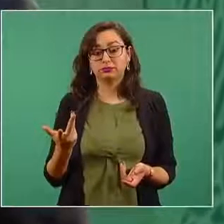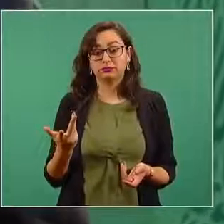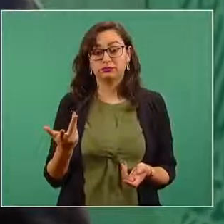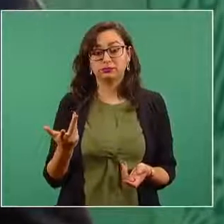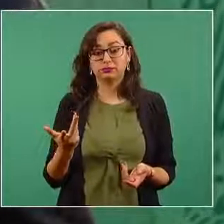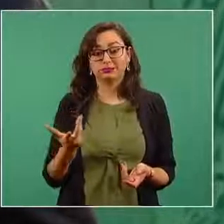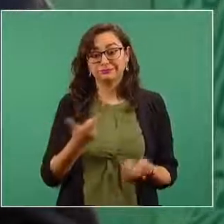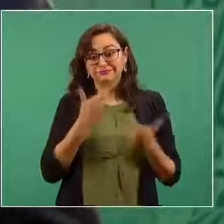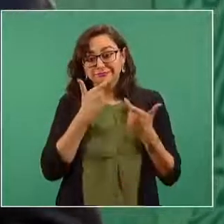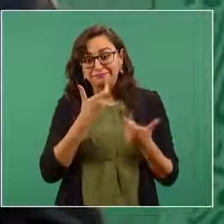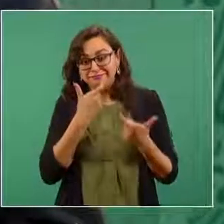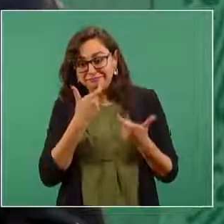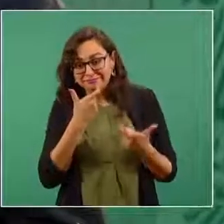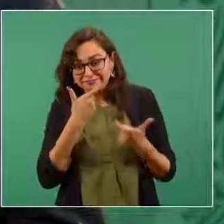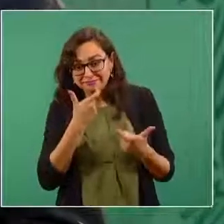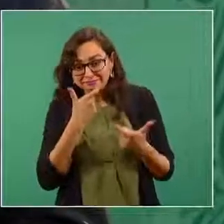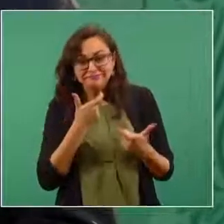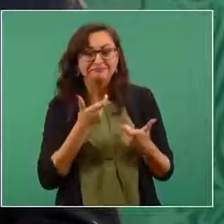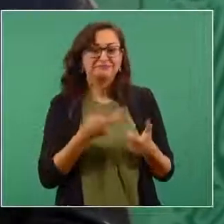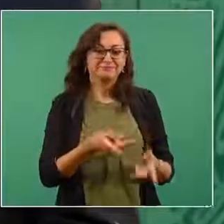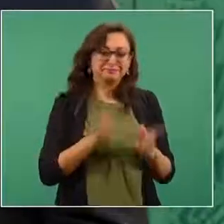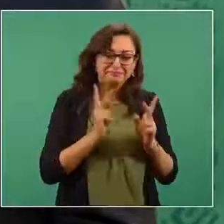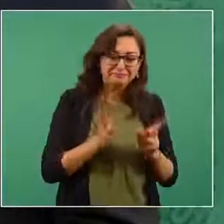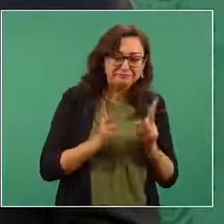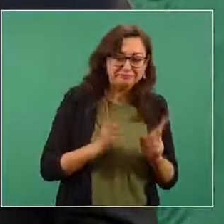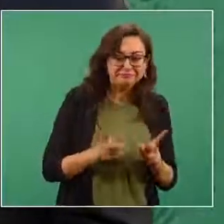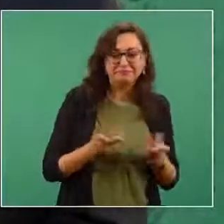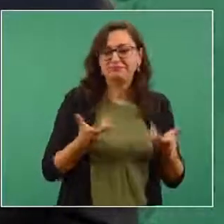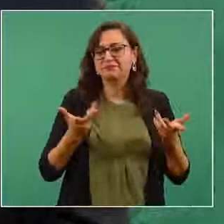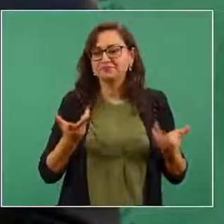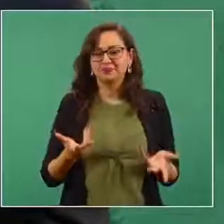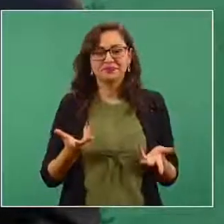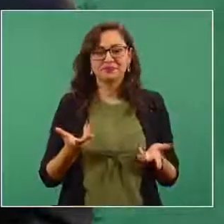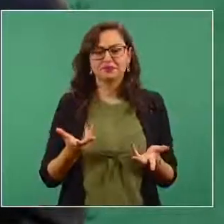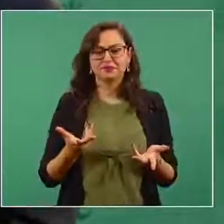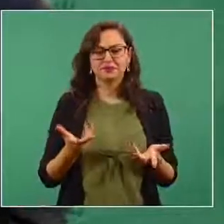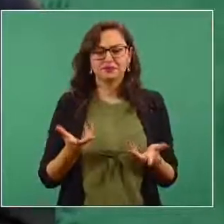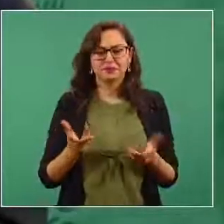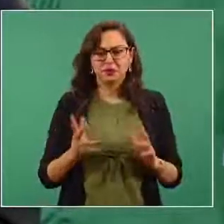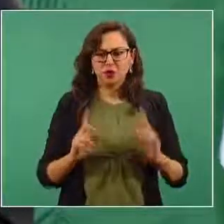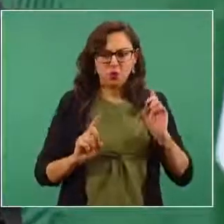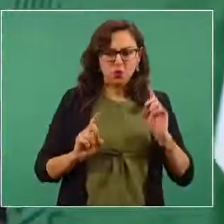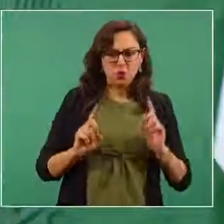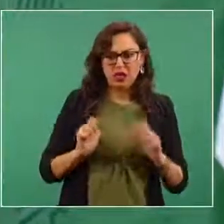pues riéndonos, o sea, no hubo caras duras.